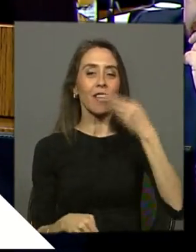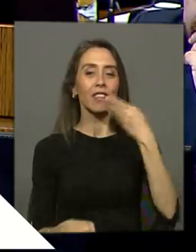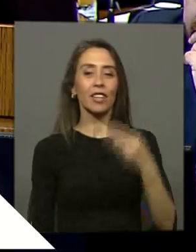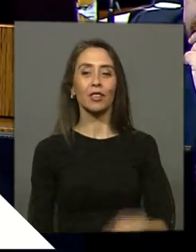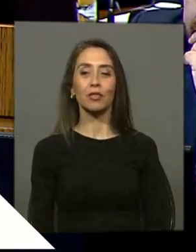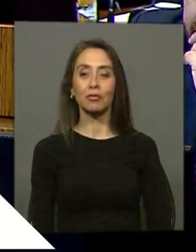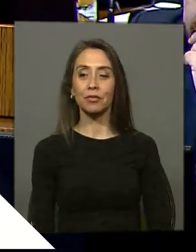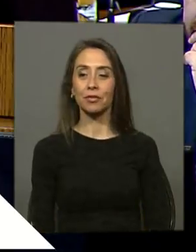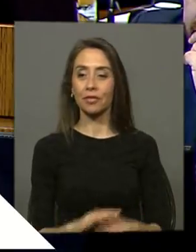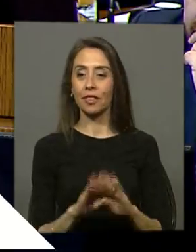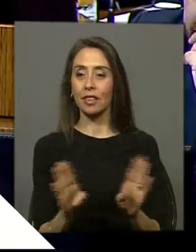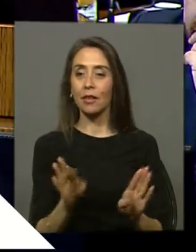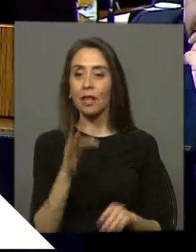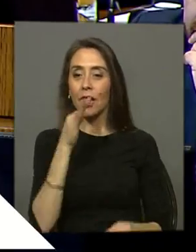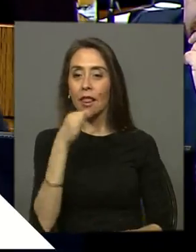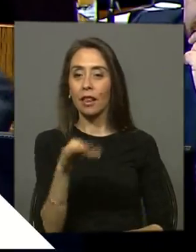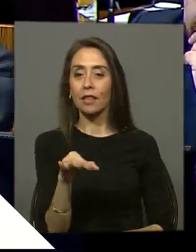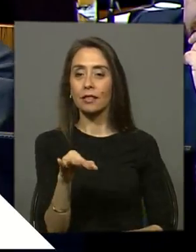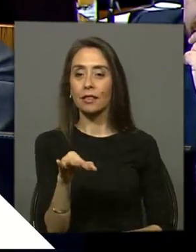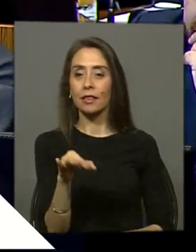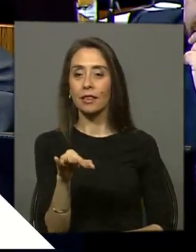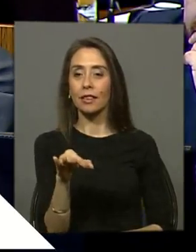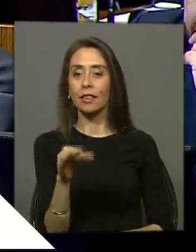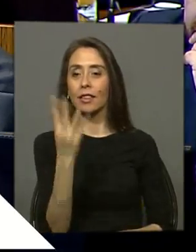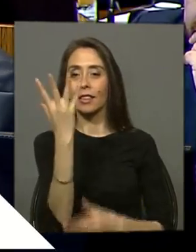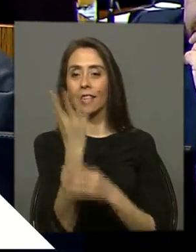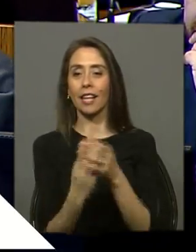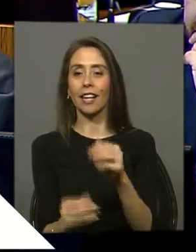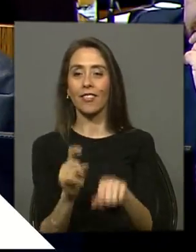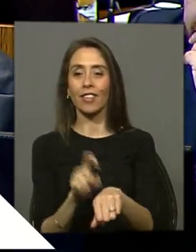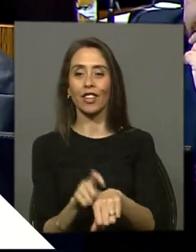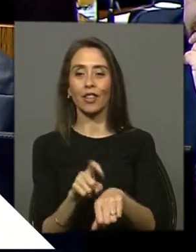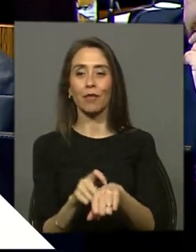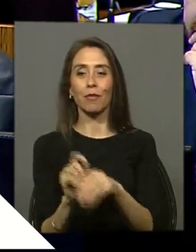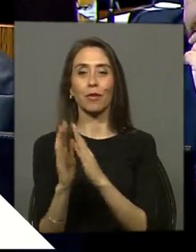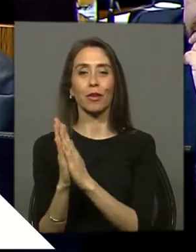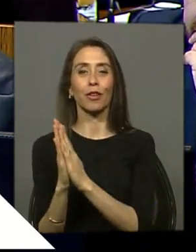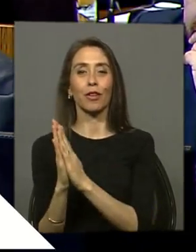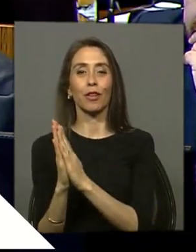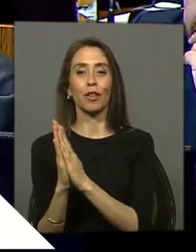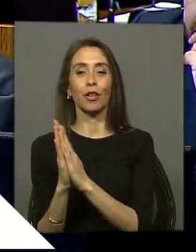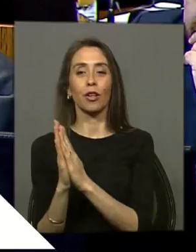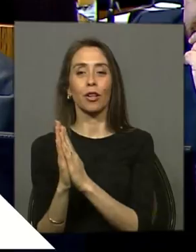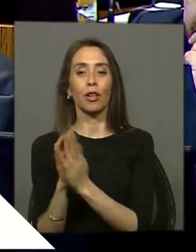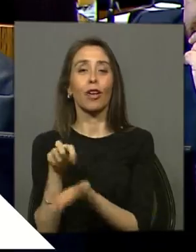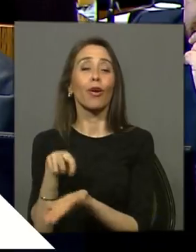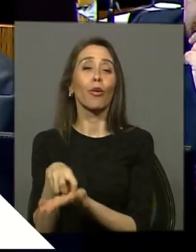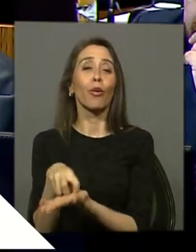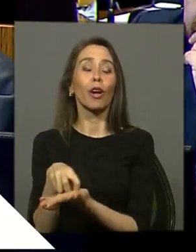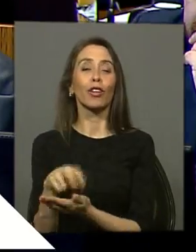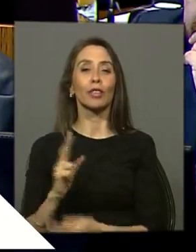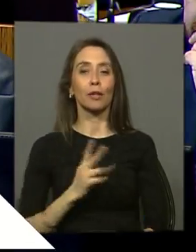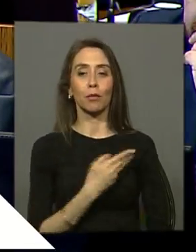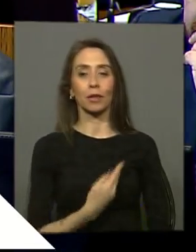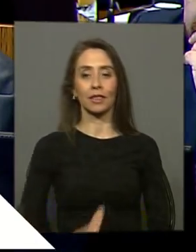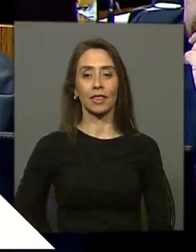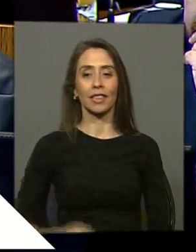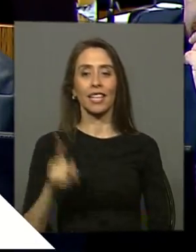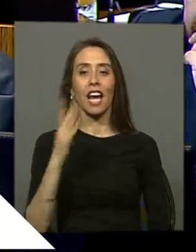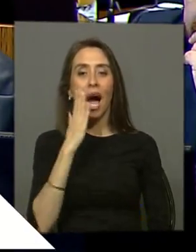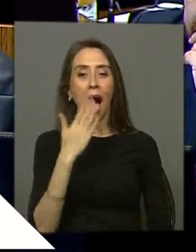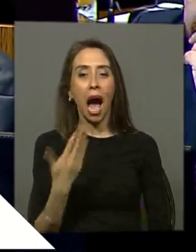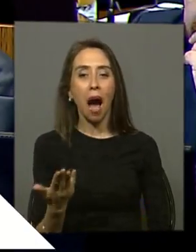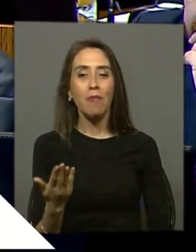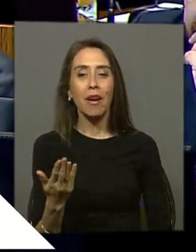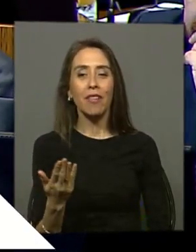concluyo señalando solamente que como se me acaba el tiempo le rogaría señor presidente que usted fuera tan amable y